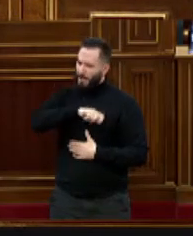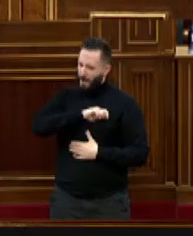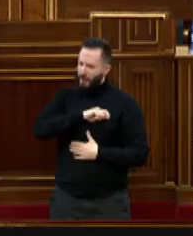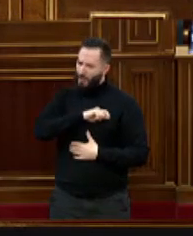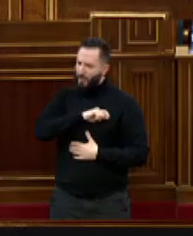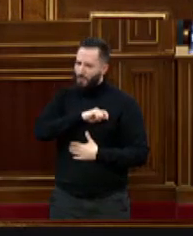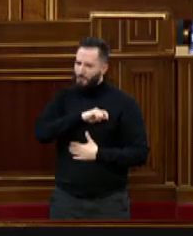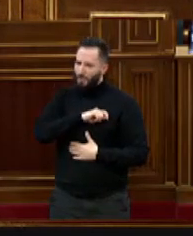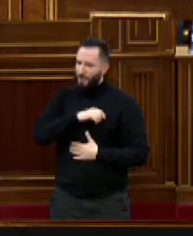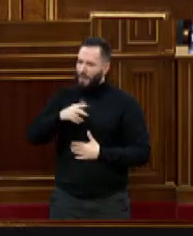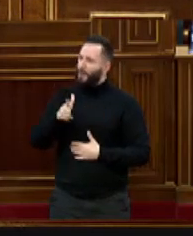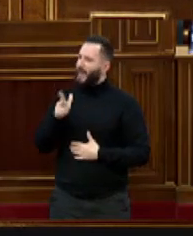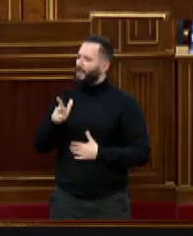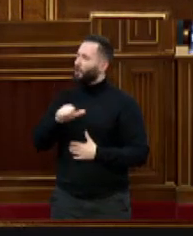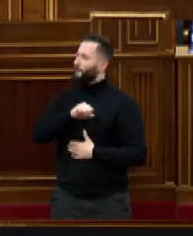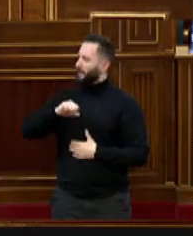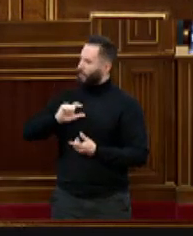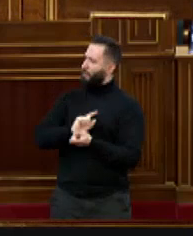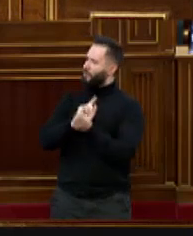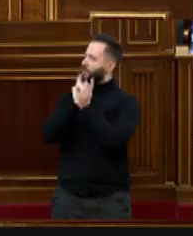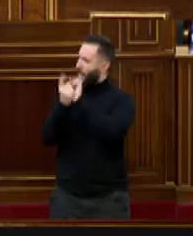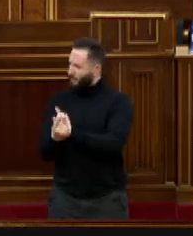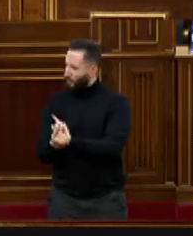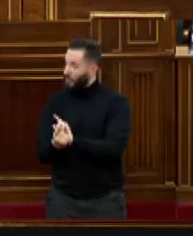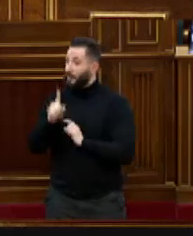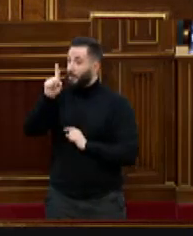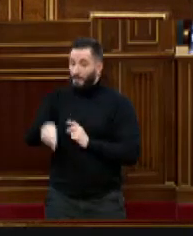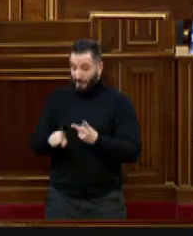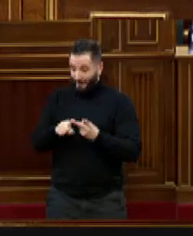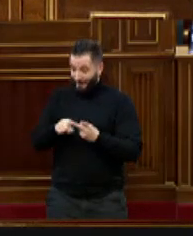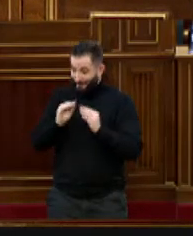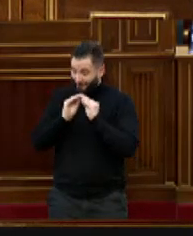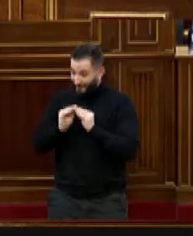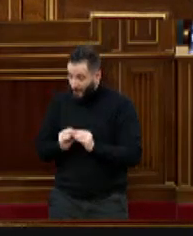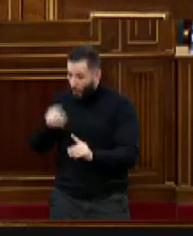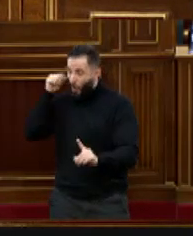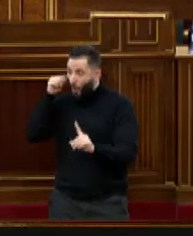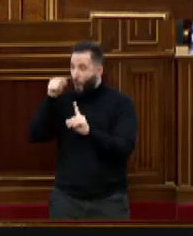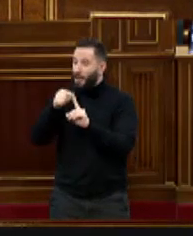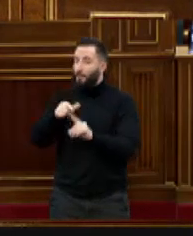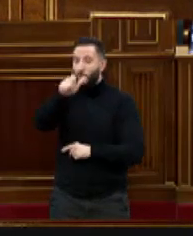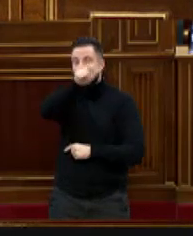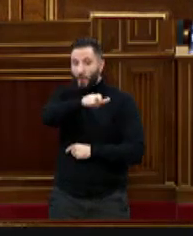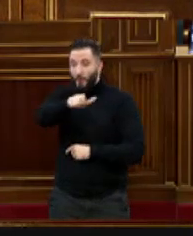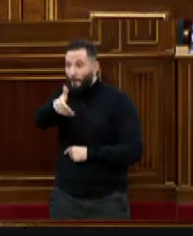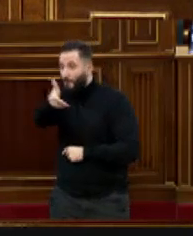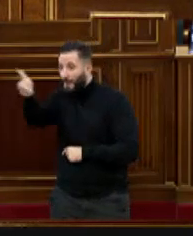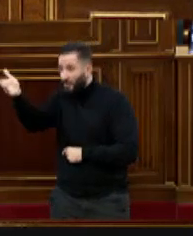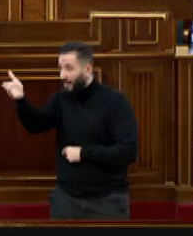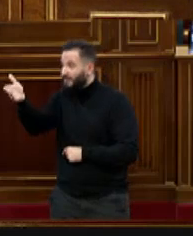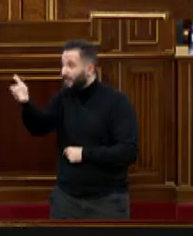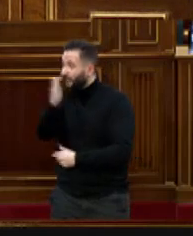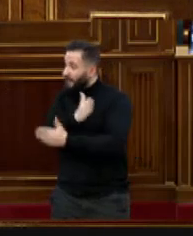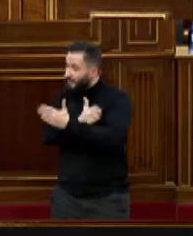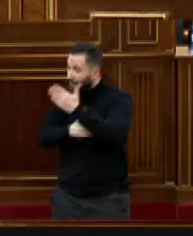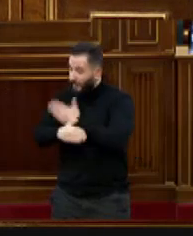modificaciones del derecho privado y se hace precisamente para conseguir la capacidad para ejercer para